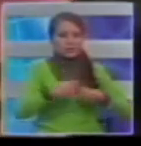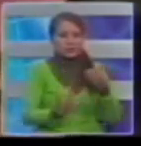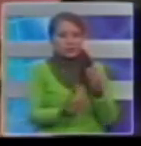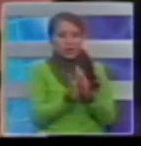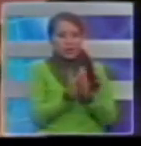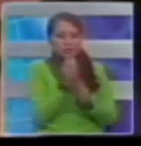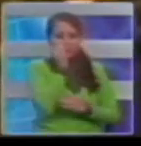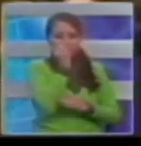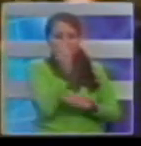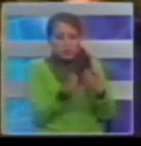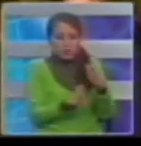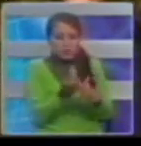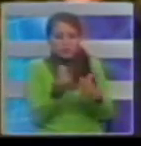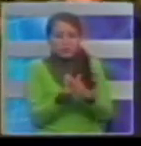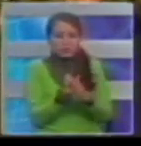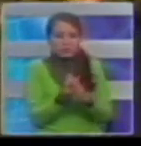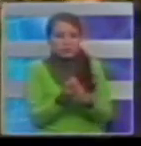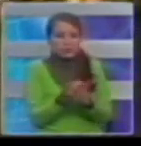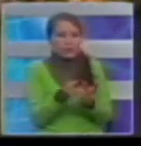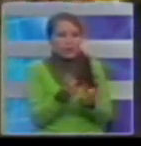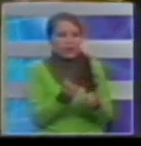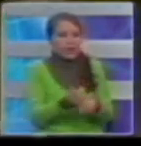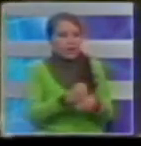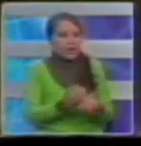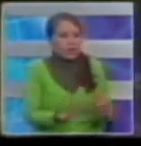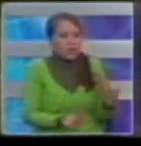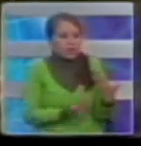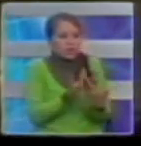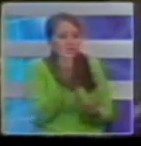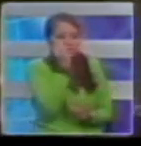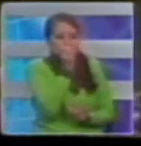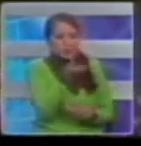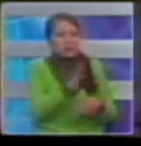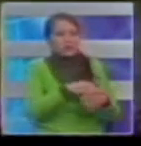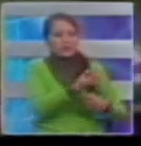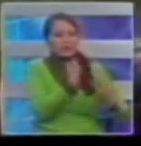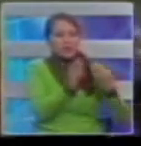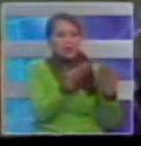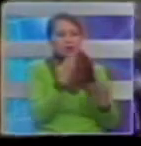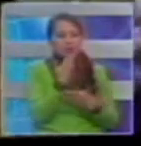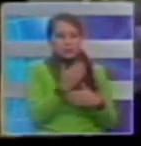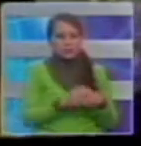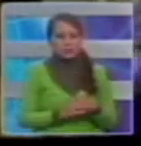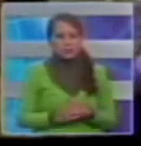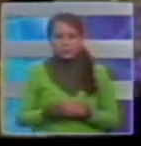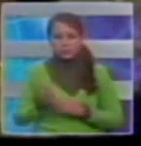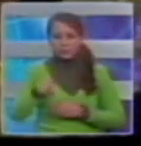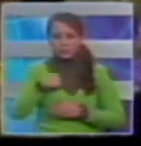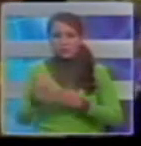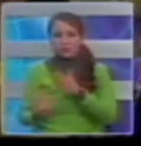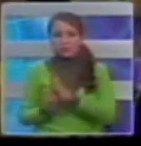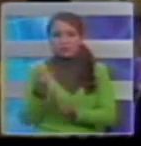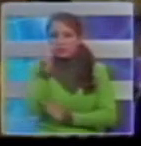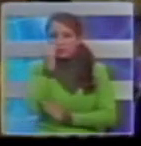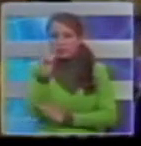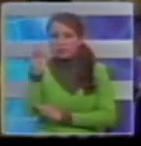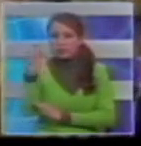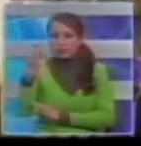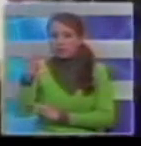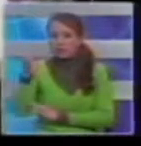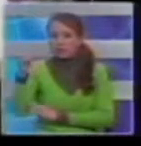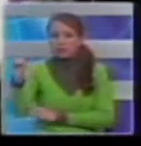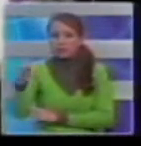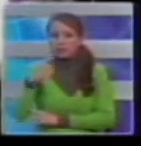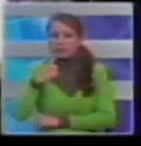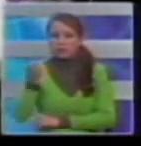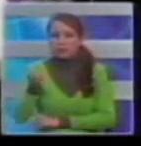nuevas especies de orquídeas, es decir, han creado orquídeas. Cuéntenos sobre ellas. Nosotros hemos creado híbridos. Sí, las especies